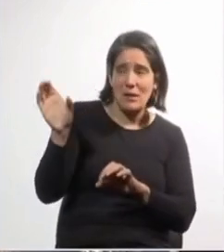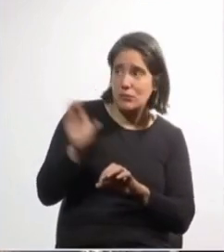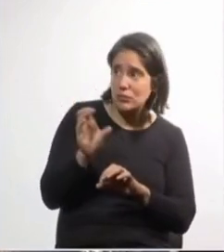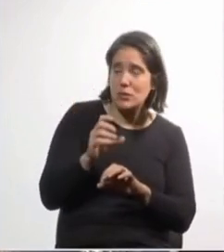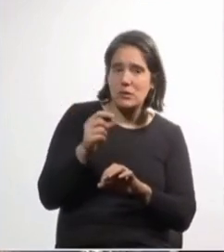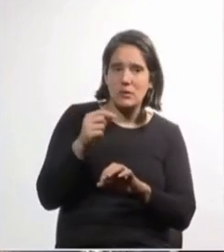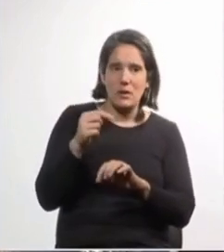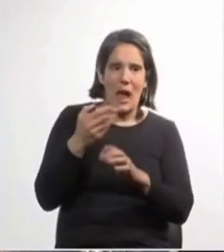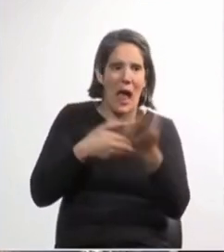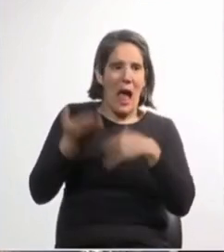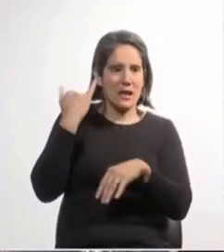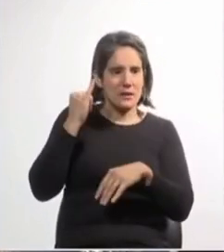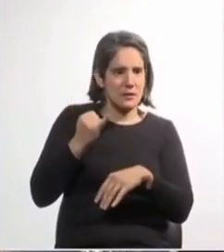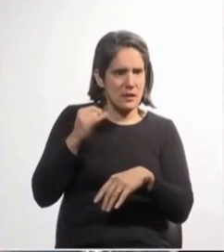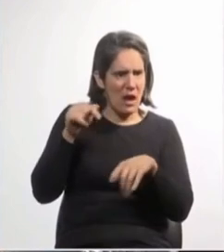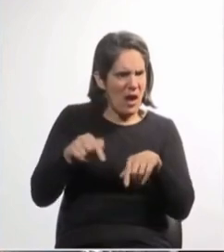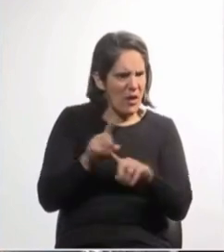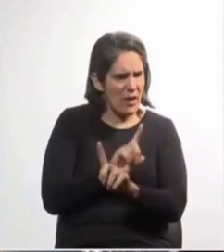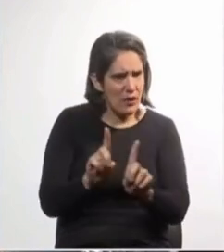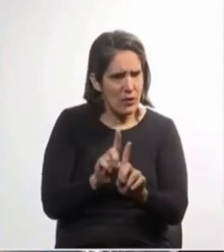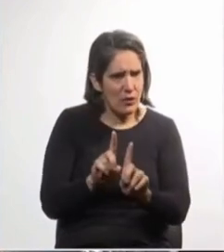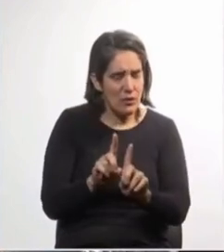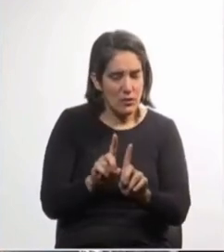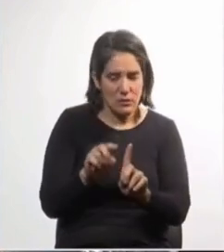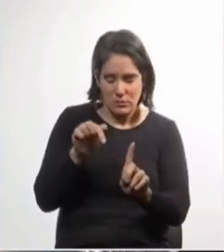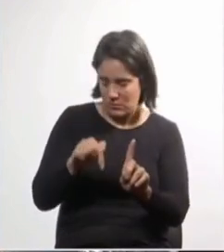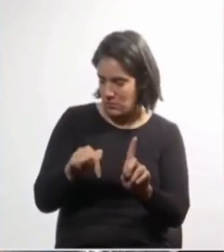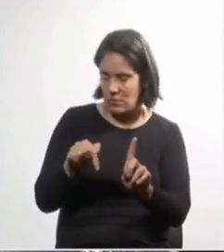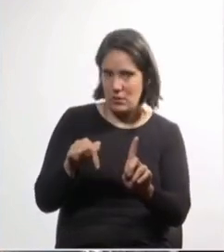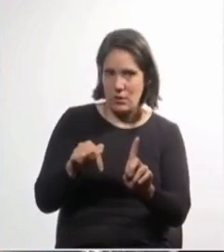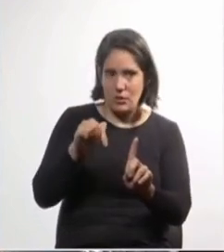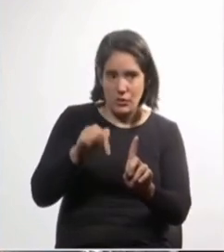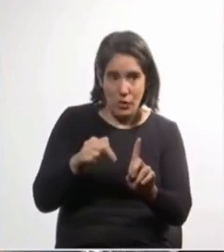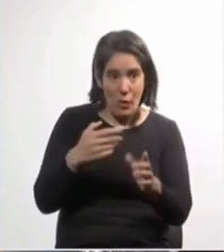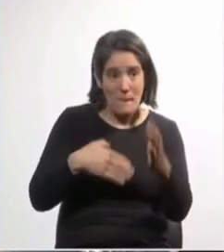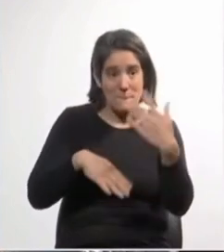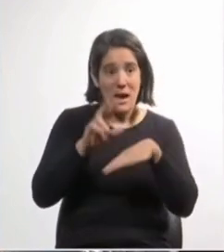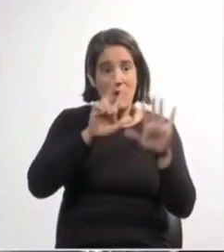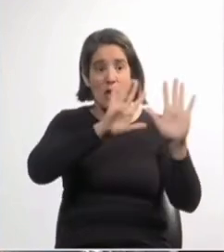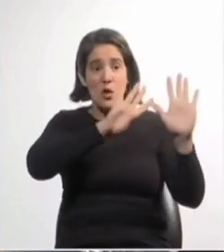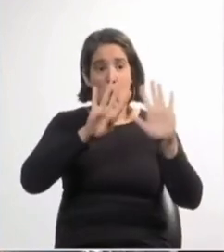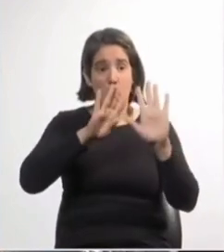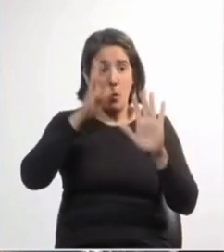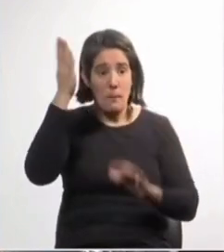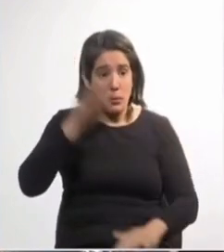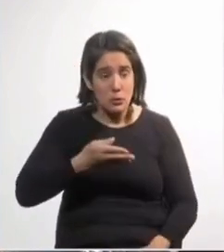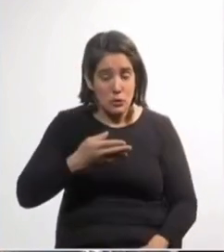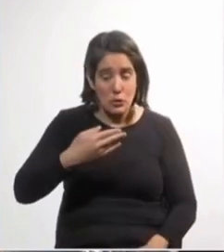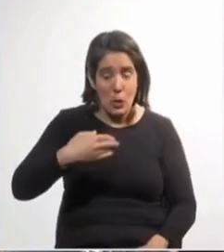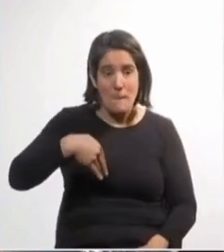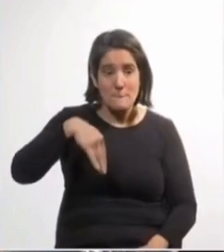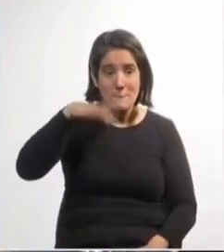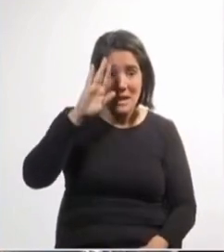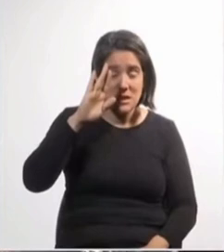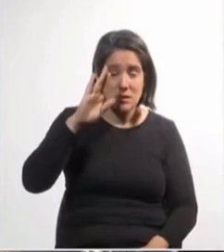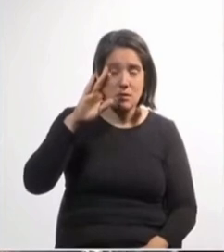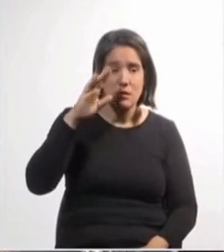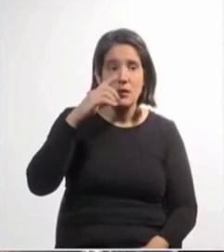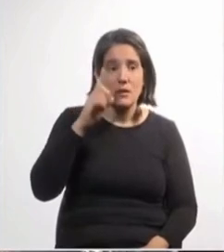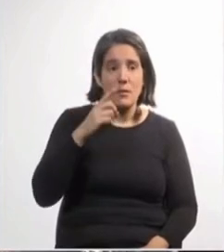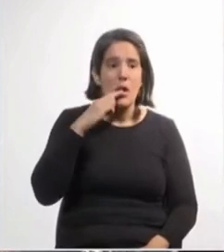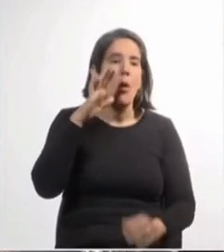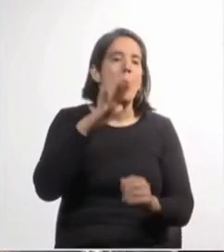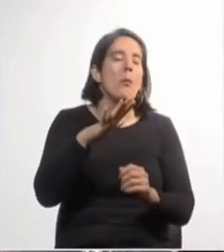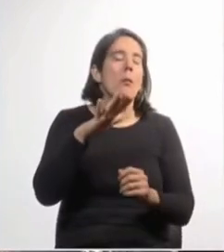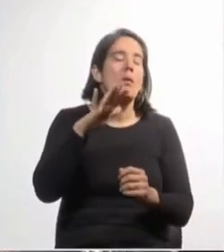y ahora no. Y eso que hoy tenemos 9 puntos más del producto de deuda pública, como